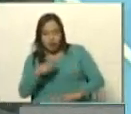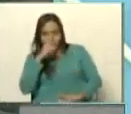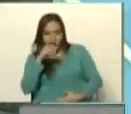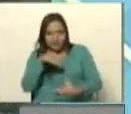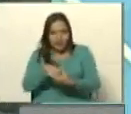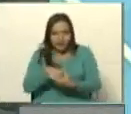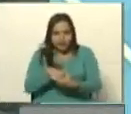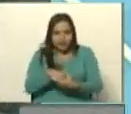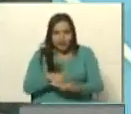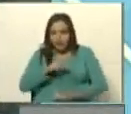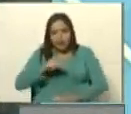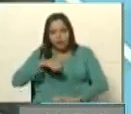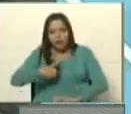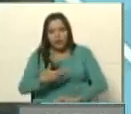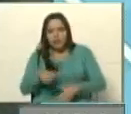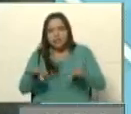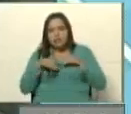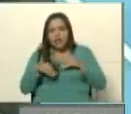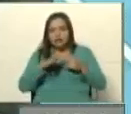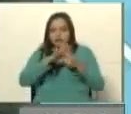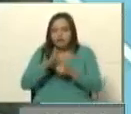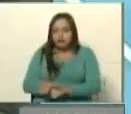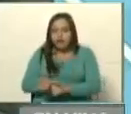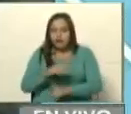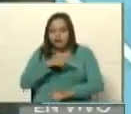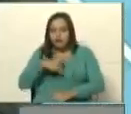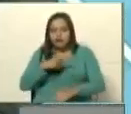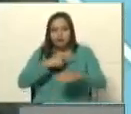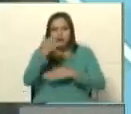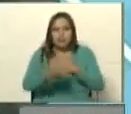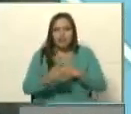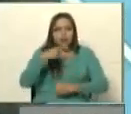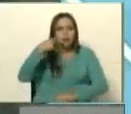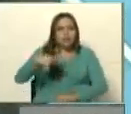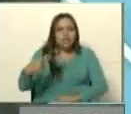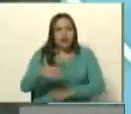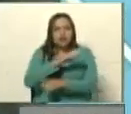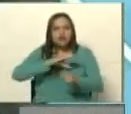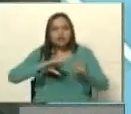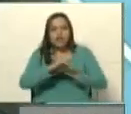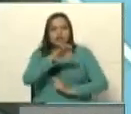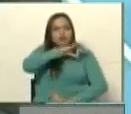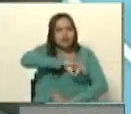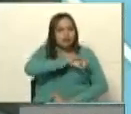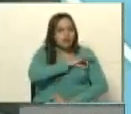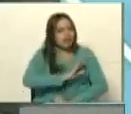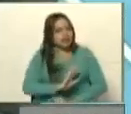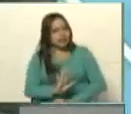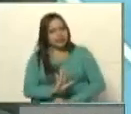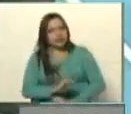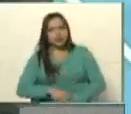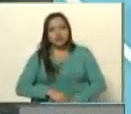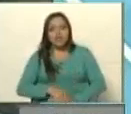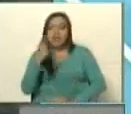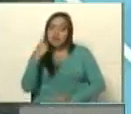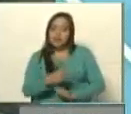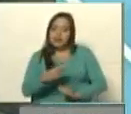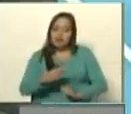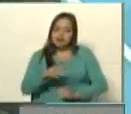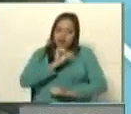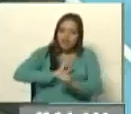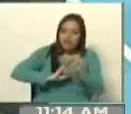No podemos aceptar nosotros la derrota de nuestros proyectos políticos, culturales y sociales. Tenemos que ya ir a la ofensiva.